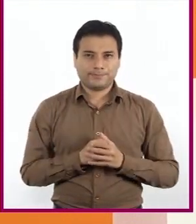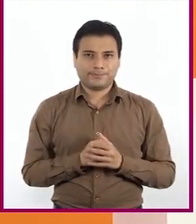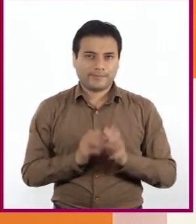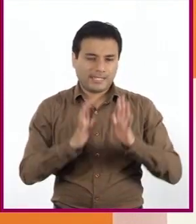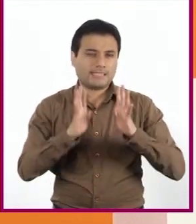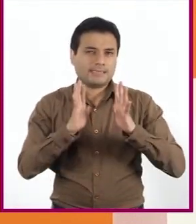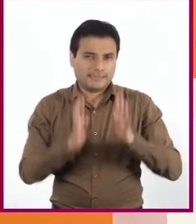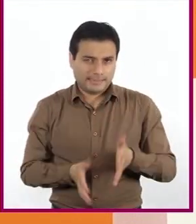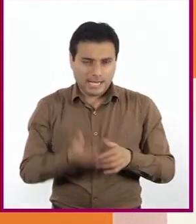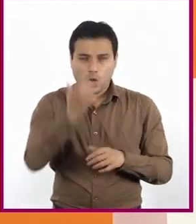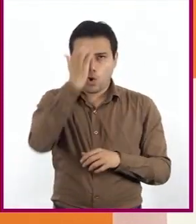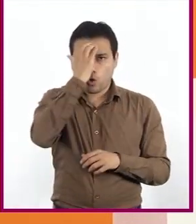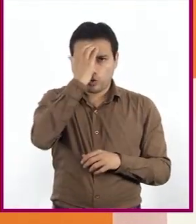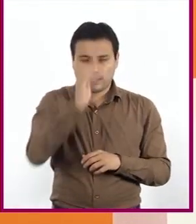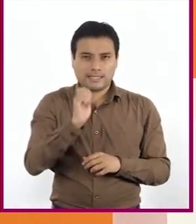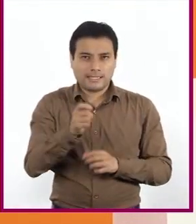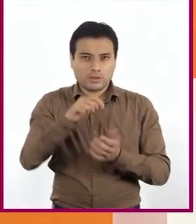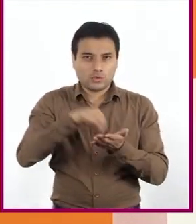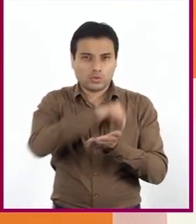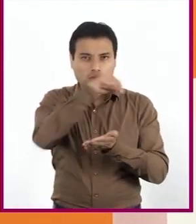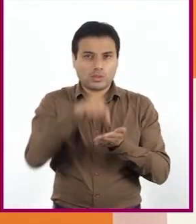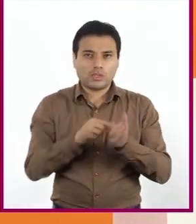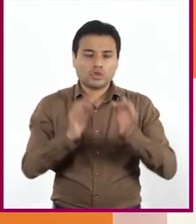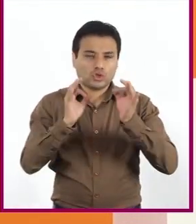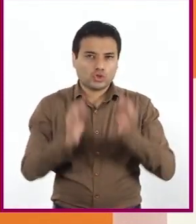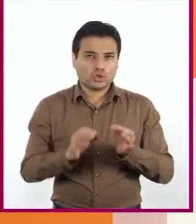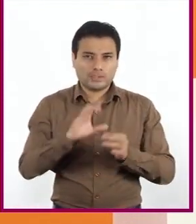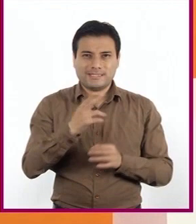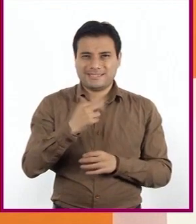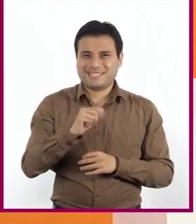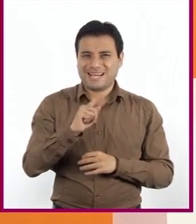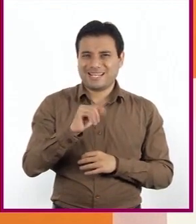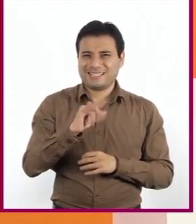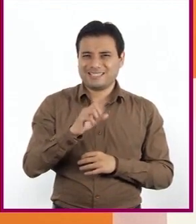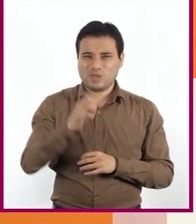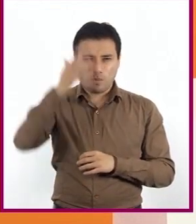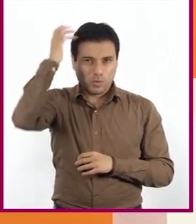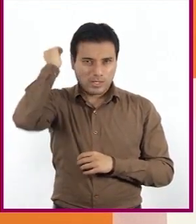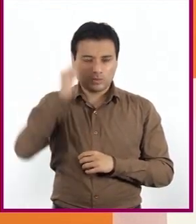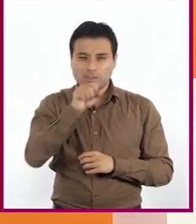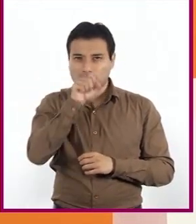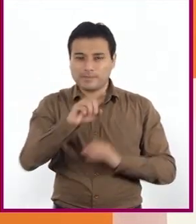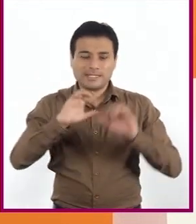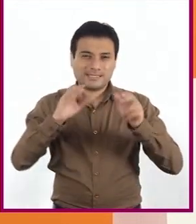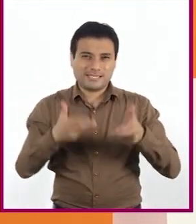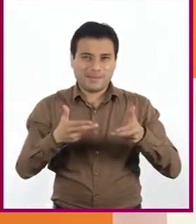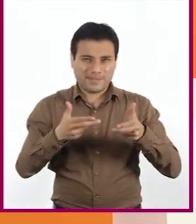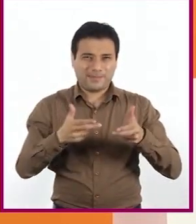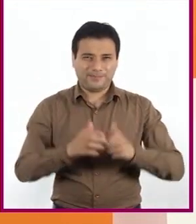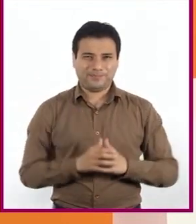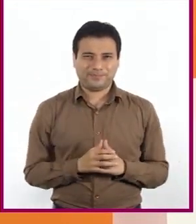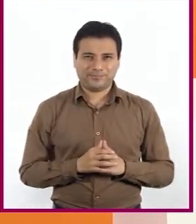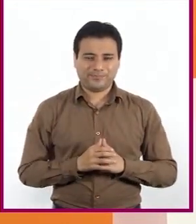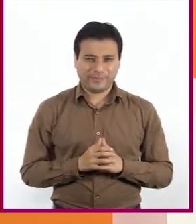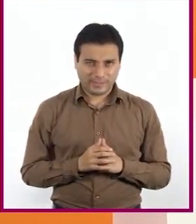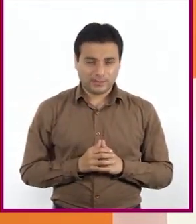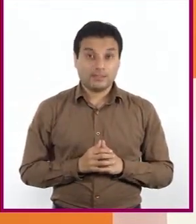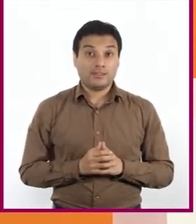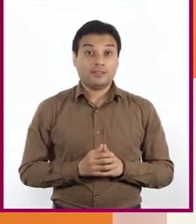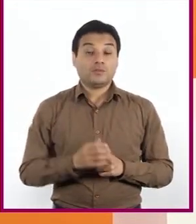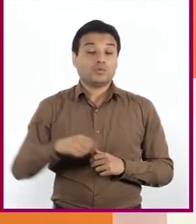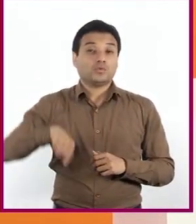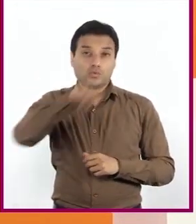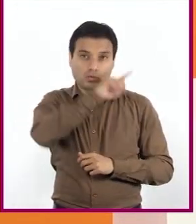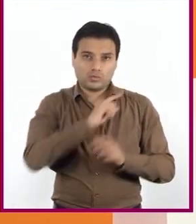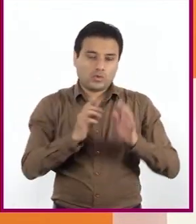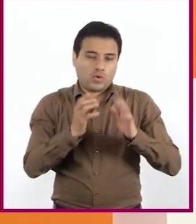Conocimos un poco sobre la zona arqueológica de Chalcatzingo, Morelos, y de Chiapa de Corzo, Chiapas, ya que sabemos